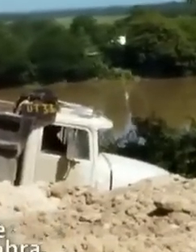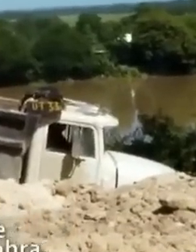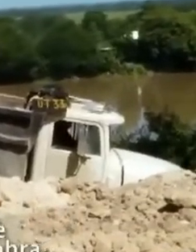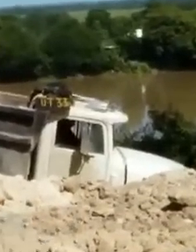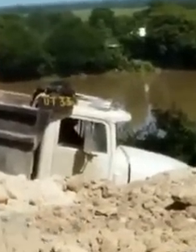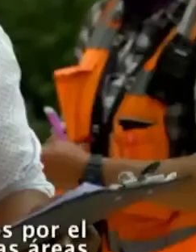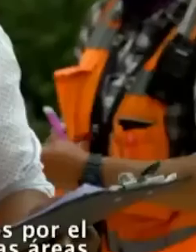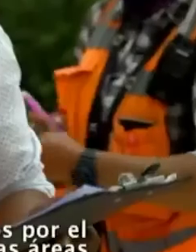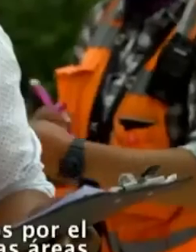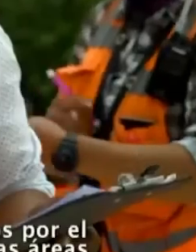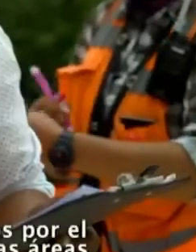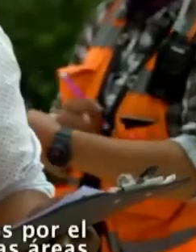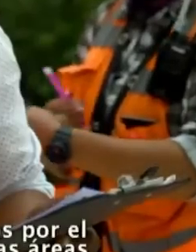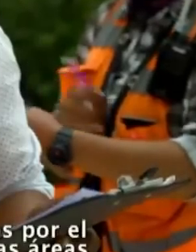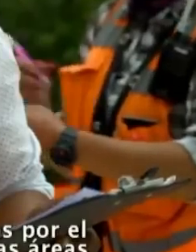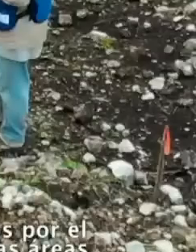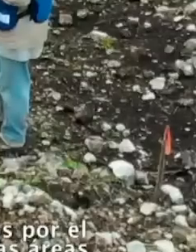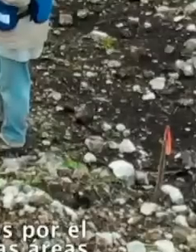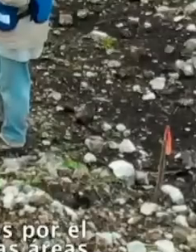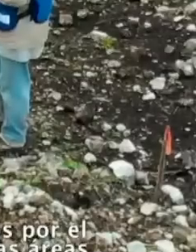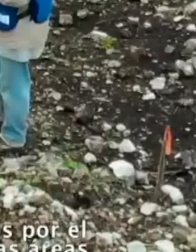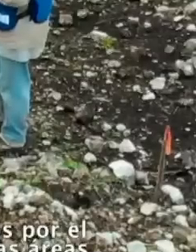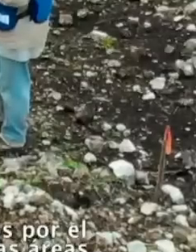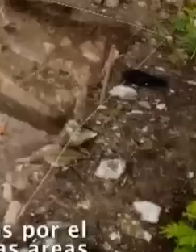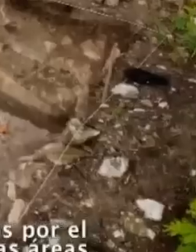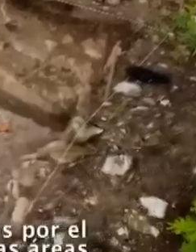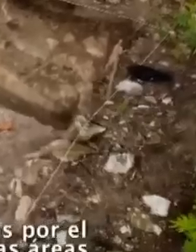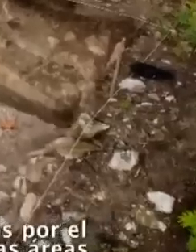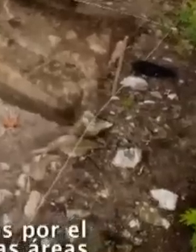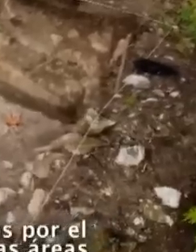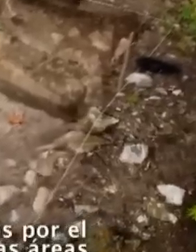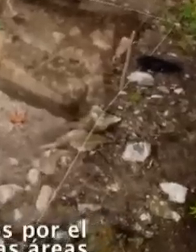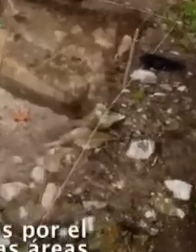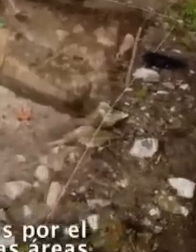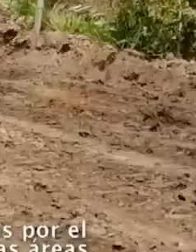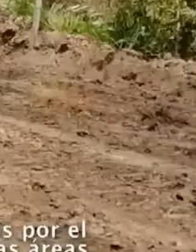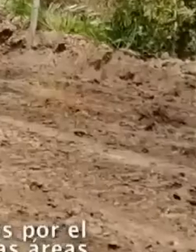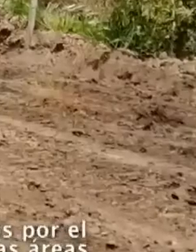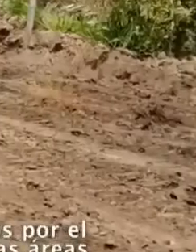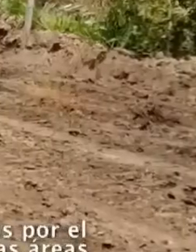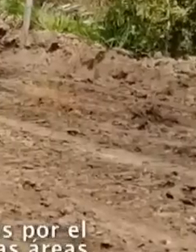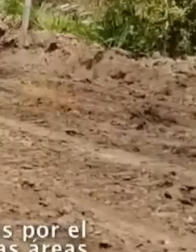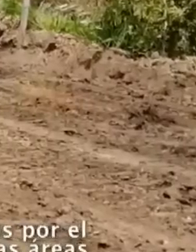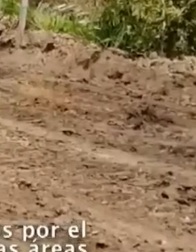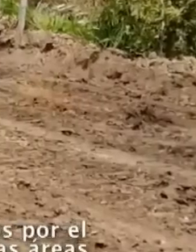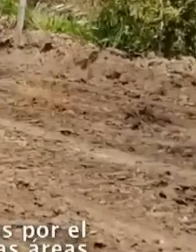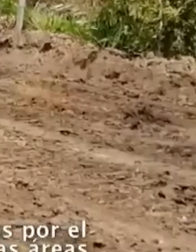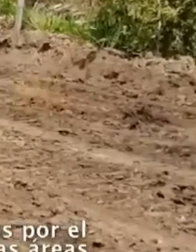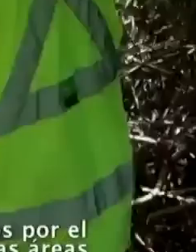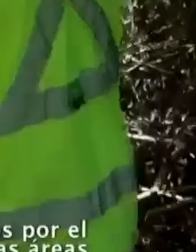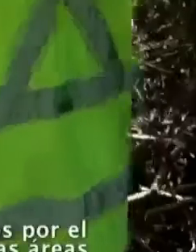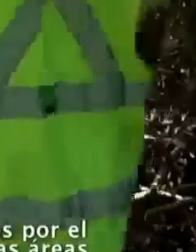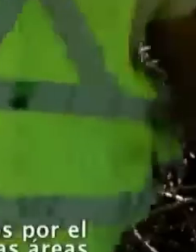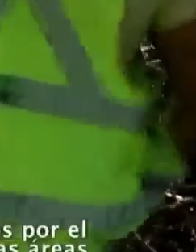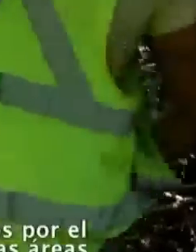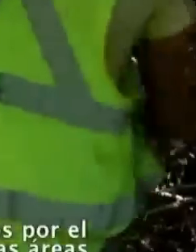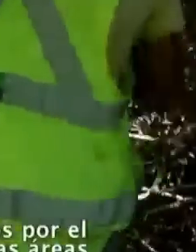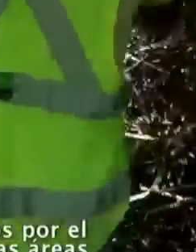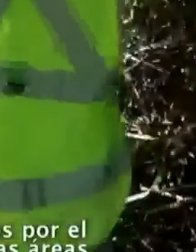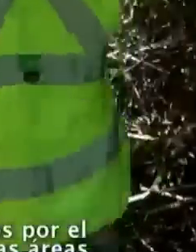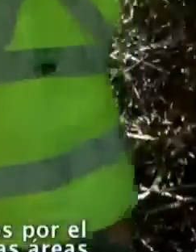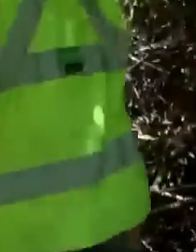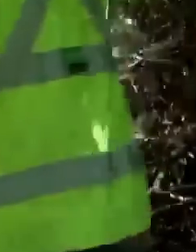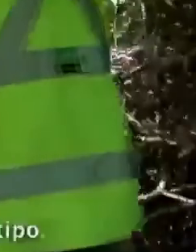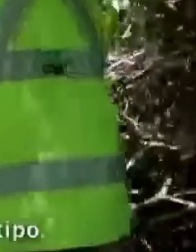de la obra. En el tramo 2, tras los trabajos de salvamento realizados por el INAH, estamos haciendo trabajos de despalme en